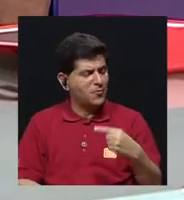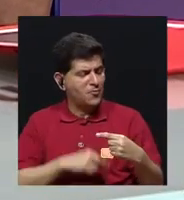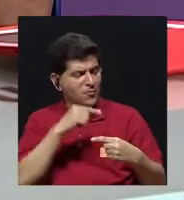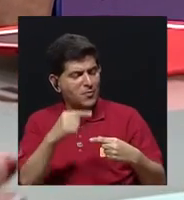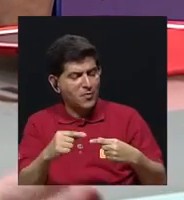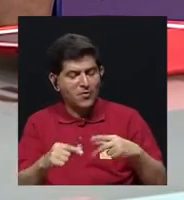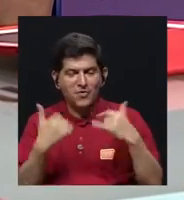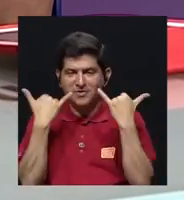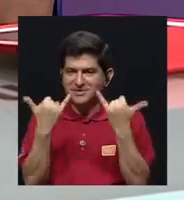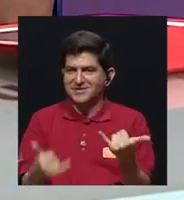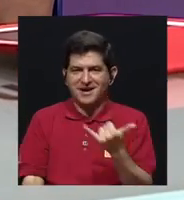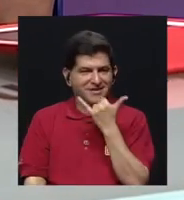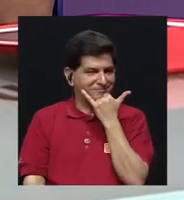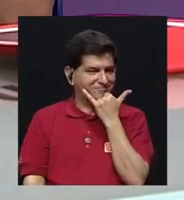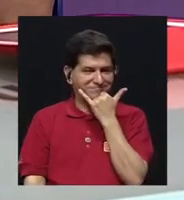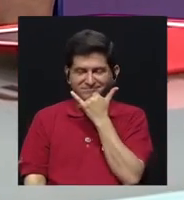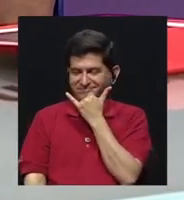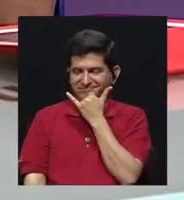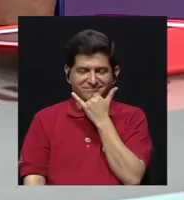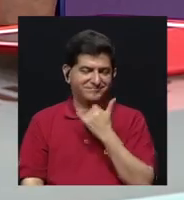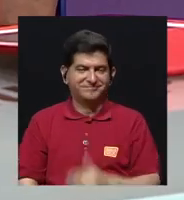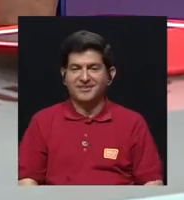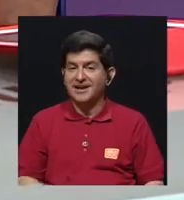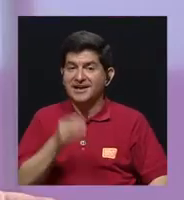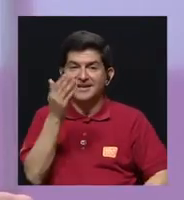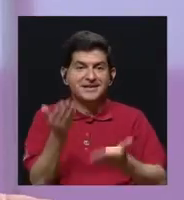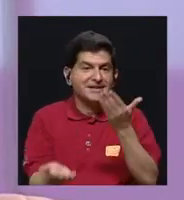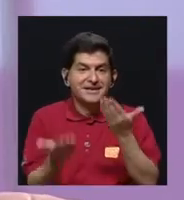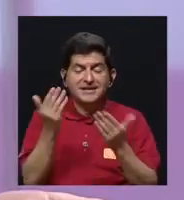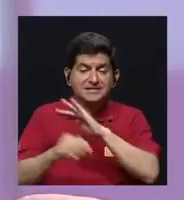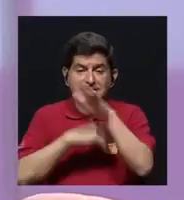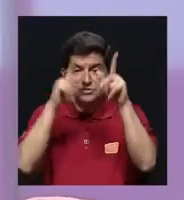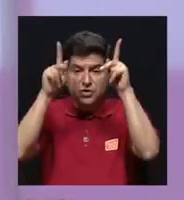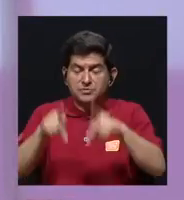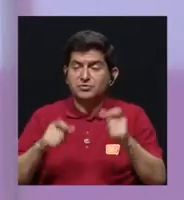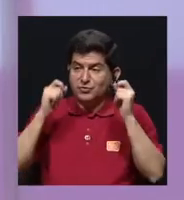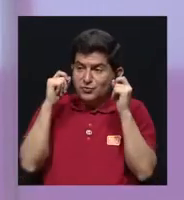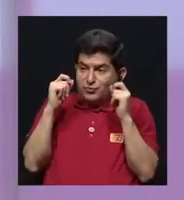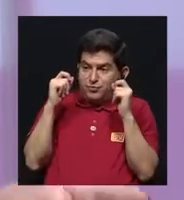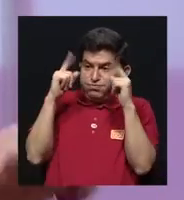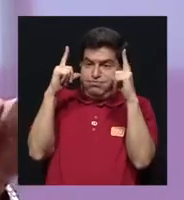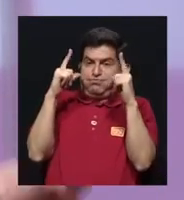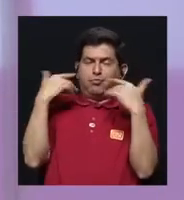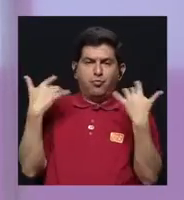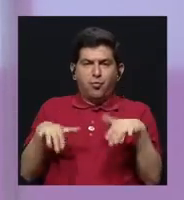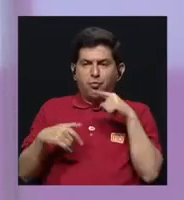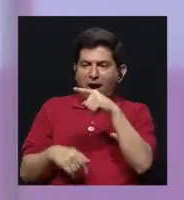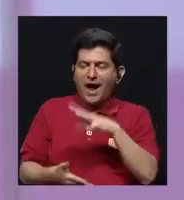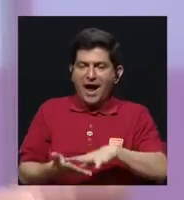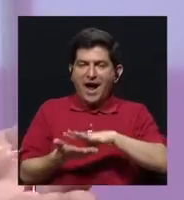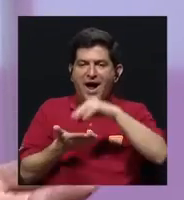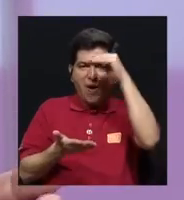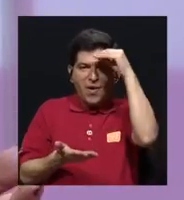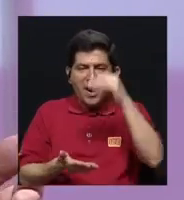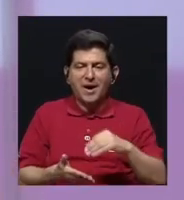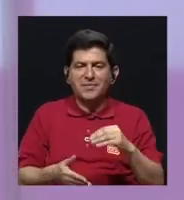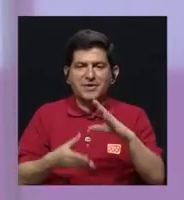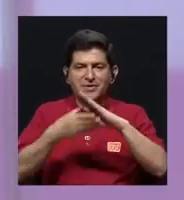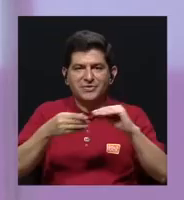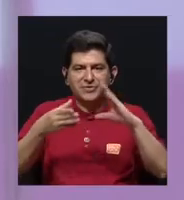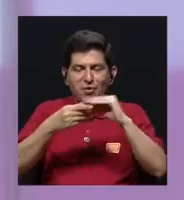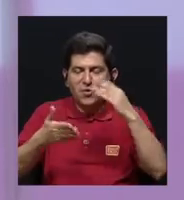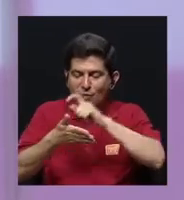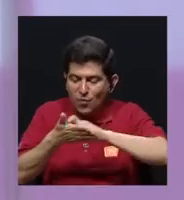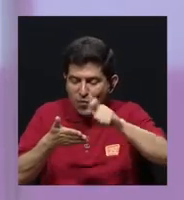poquito a poquito ya no se va a equivocar, y ya más bien todo el mundo se va a quedar asombrado cómo aprendió, sí. A hacer un cuento,